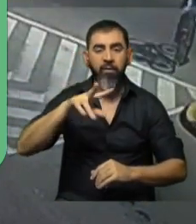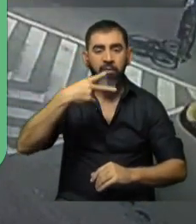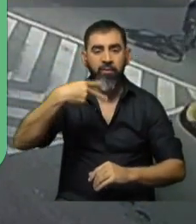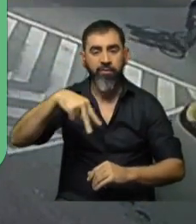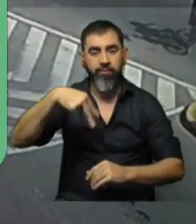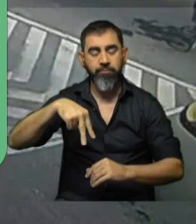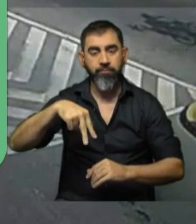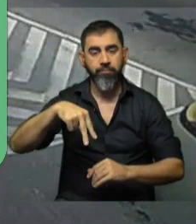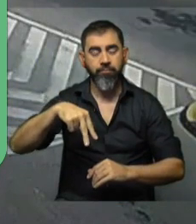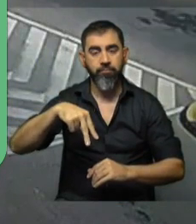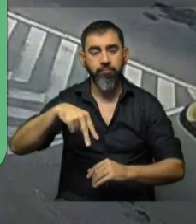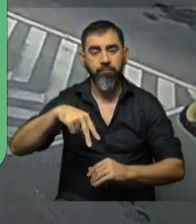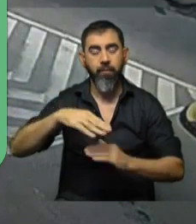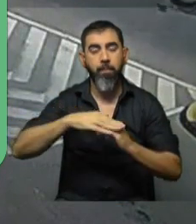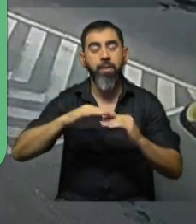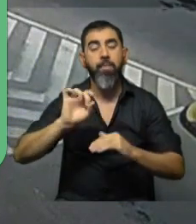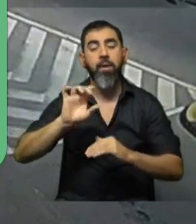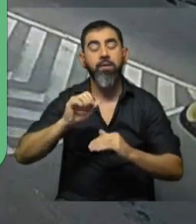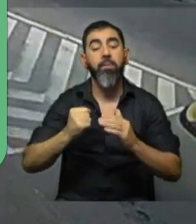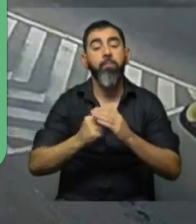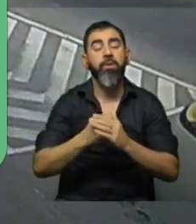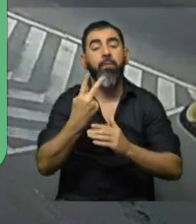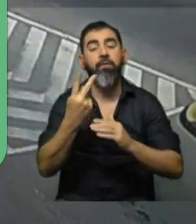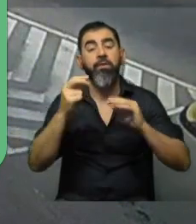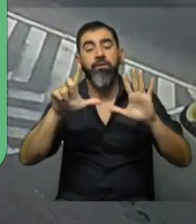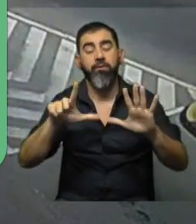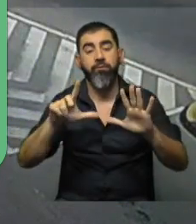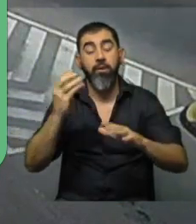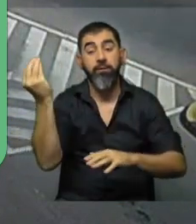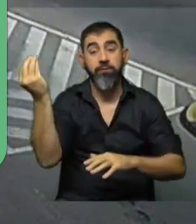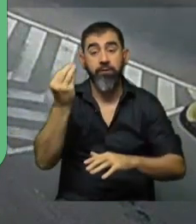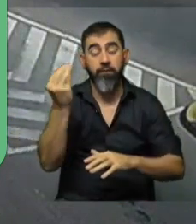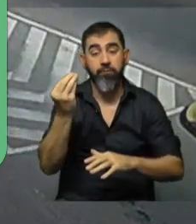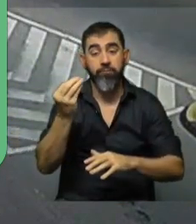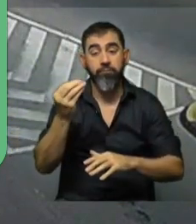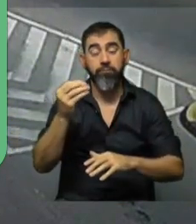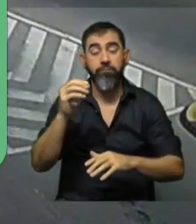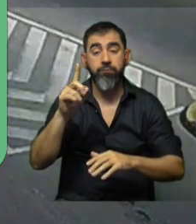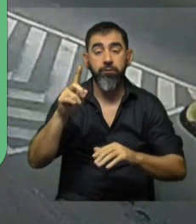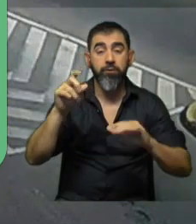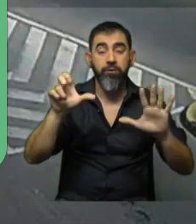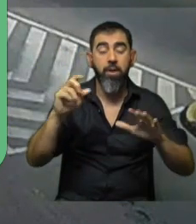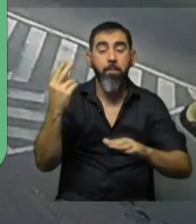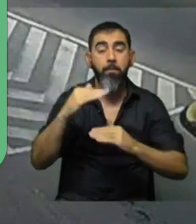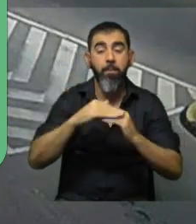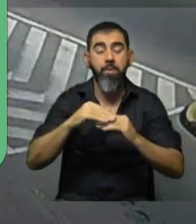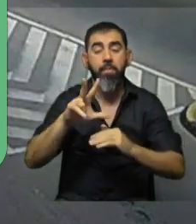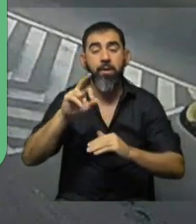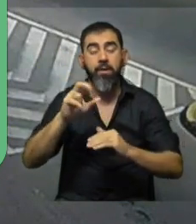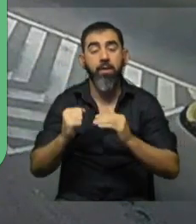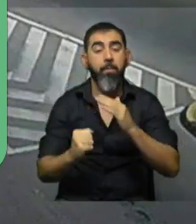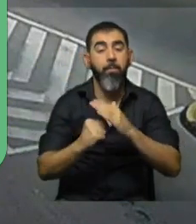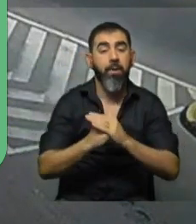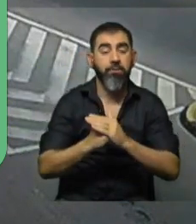noviembre, vamos a tener una mínima de 15 y una máxima de 27, y el sábado entre 16 la mínima y 30 la máxima.